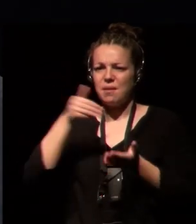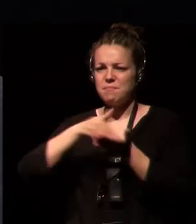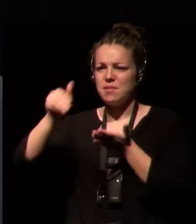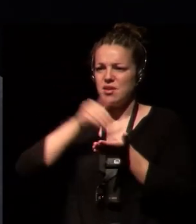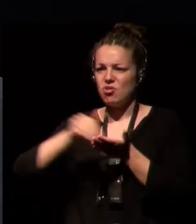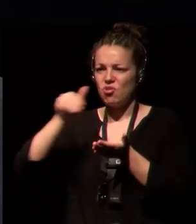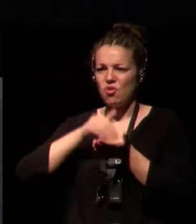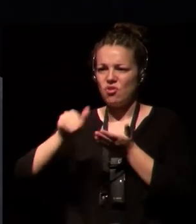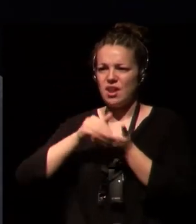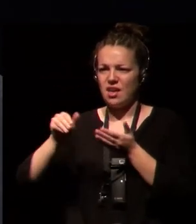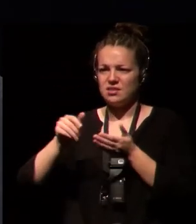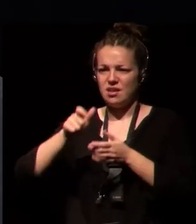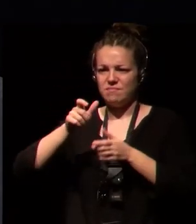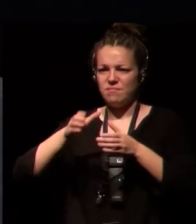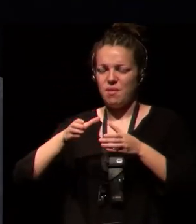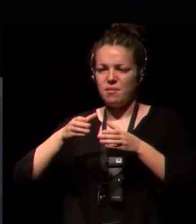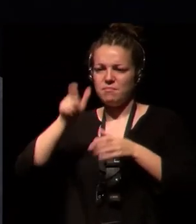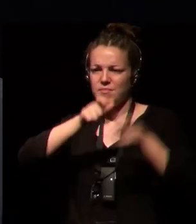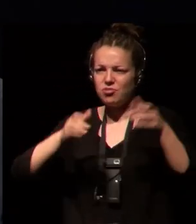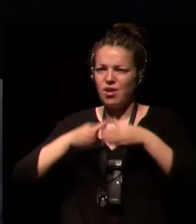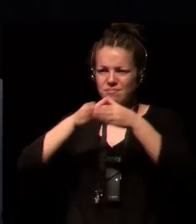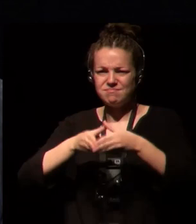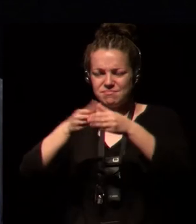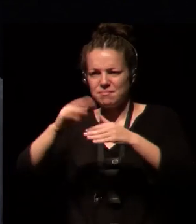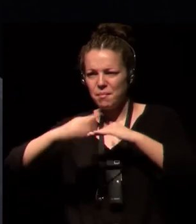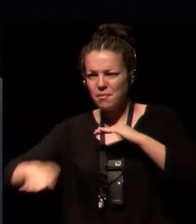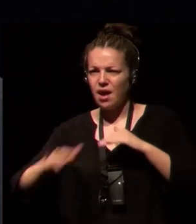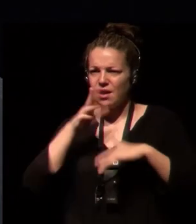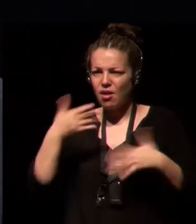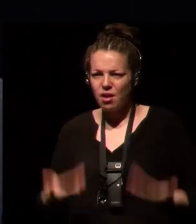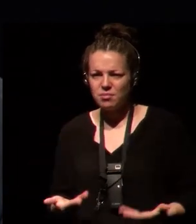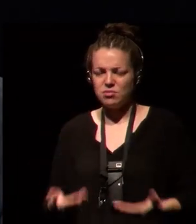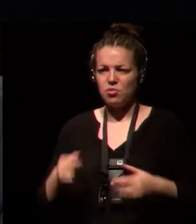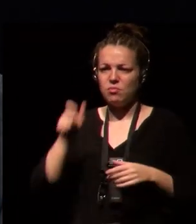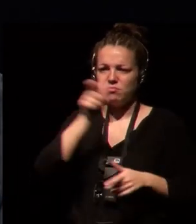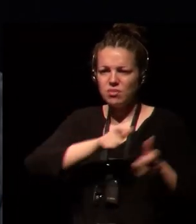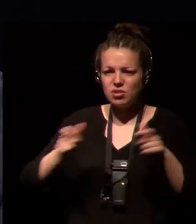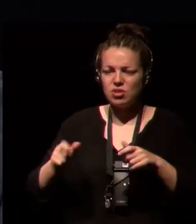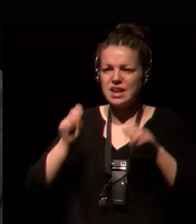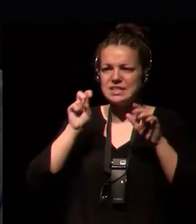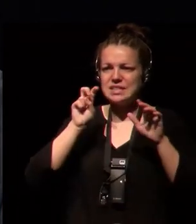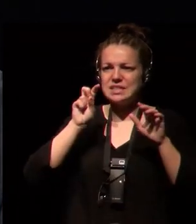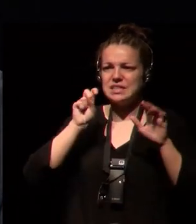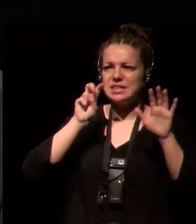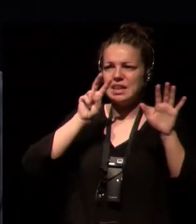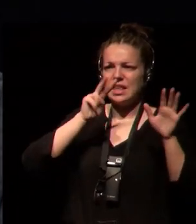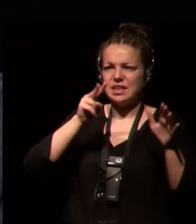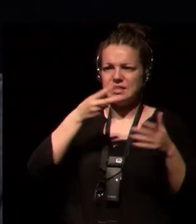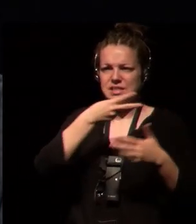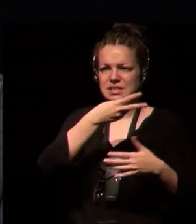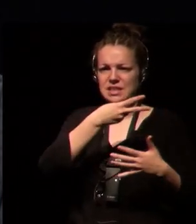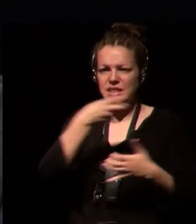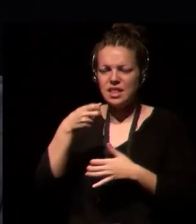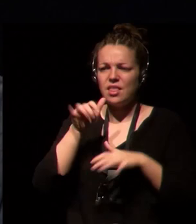océanos. 650.000 de estas personas ahora mismo trabajan como esclavos, literalmente.